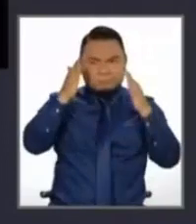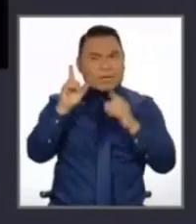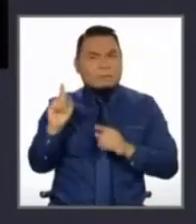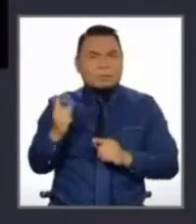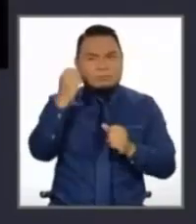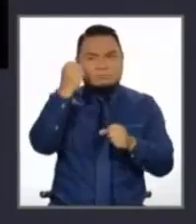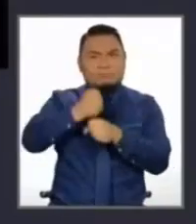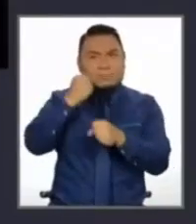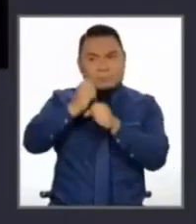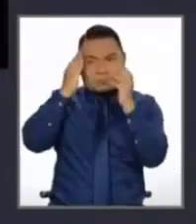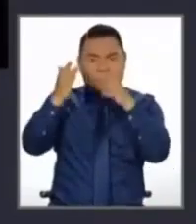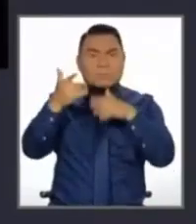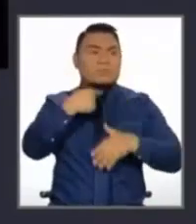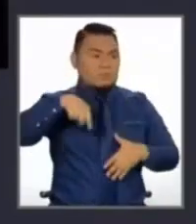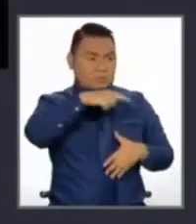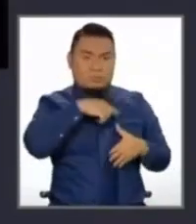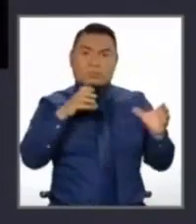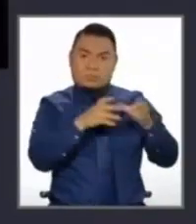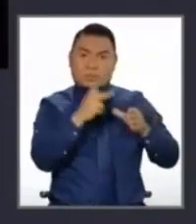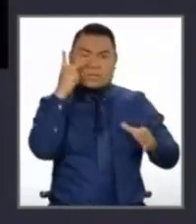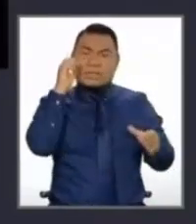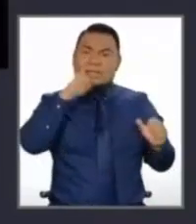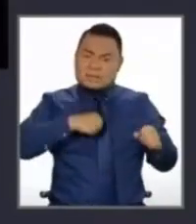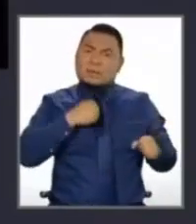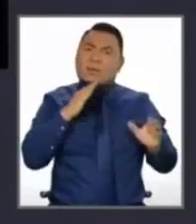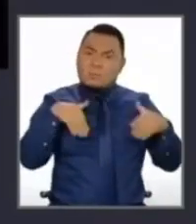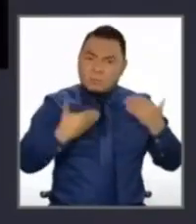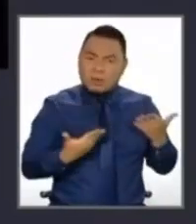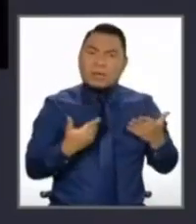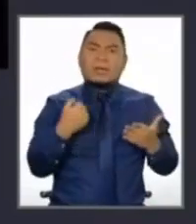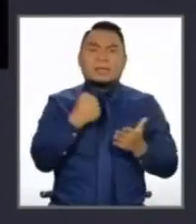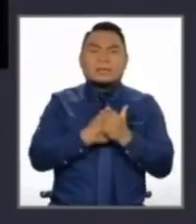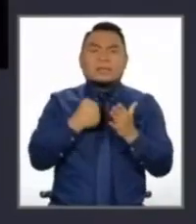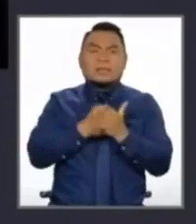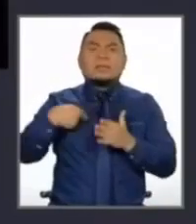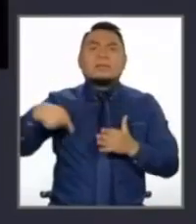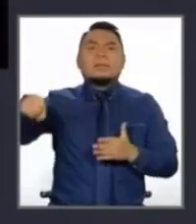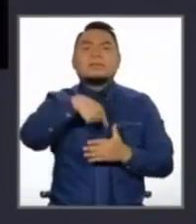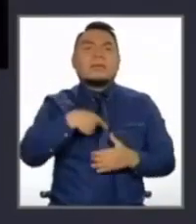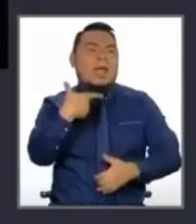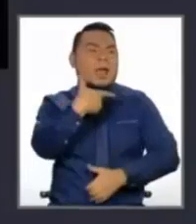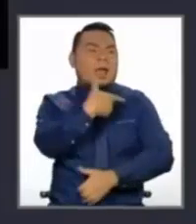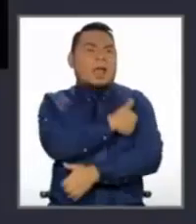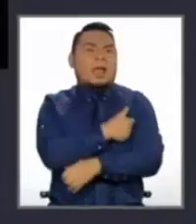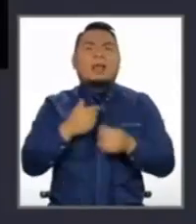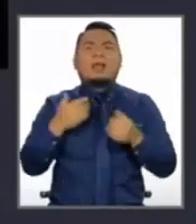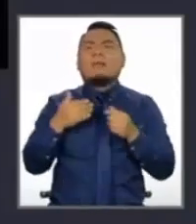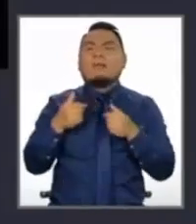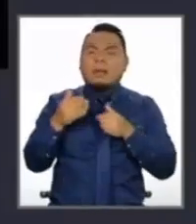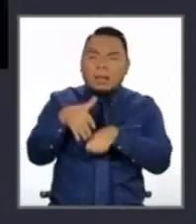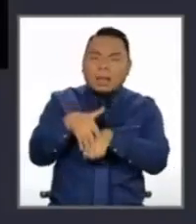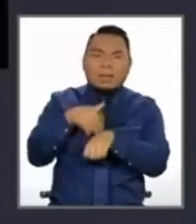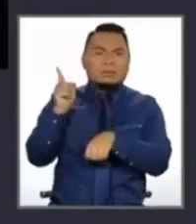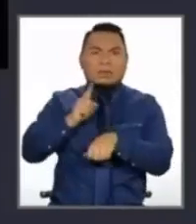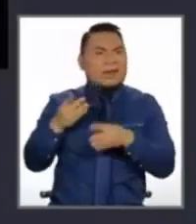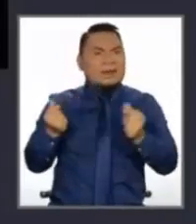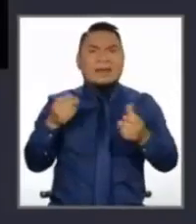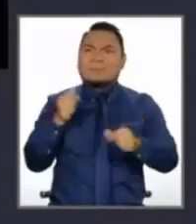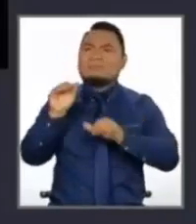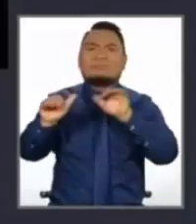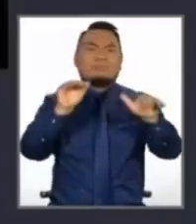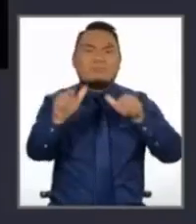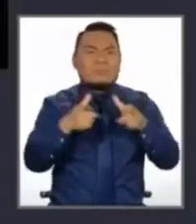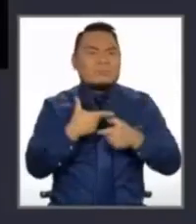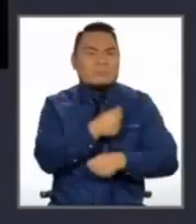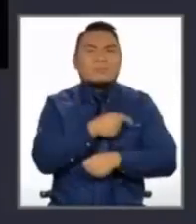y nosotros tenemos la capacidad de que nunca haya un desabastecimiento de vacunas constante y continuo. No nos